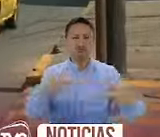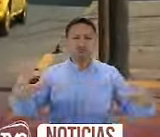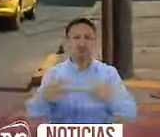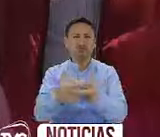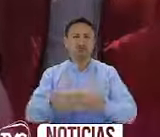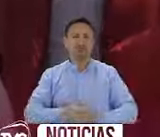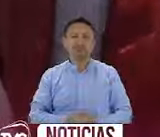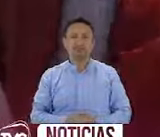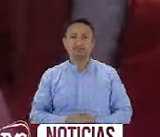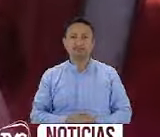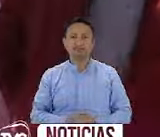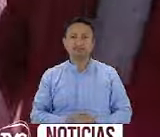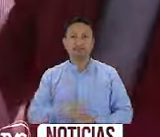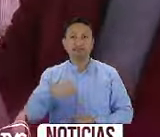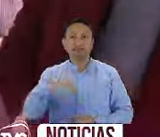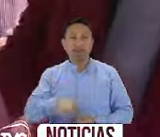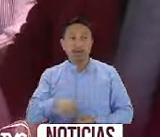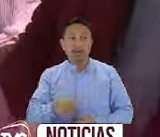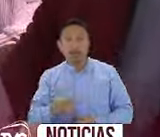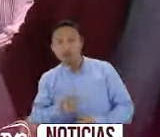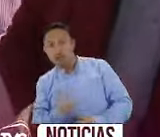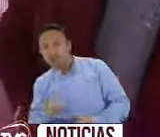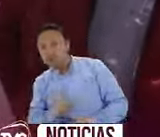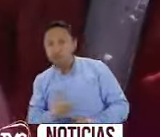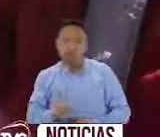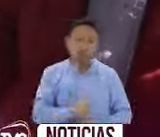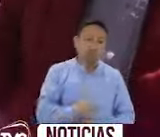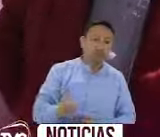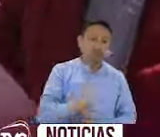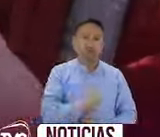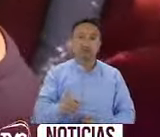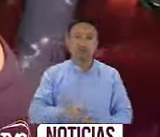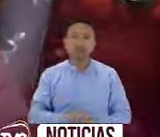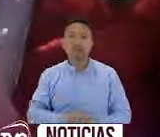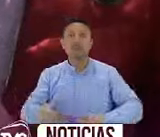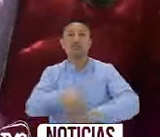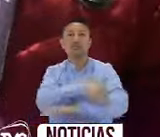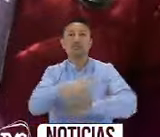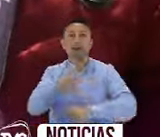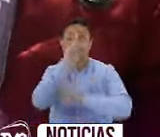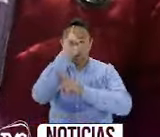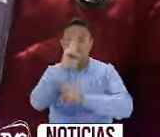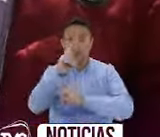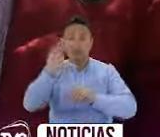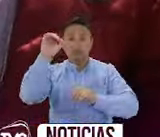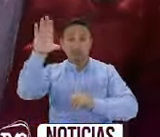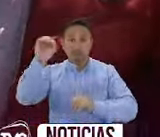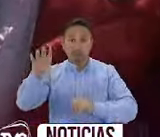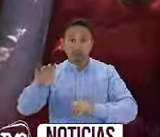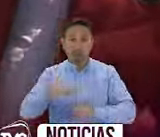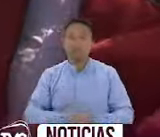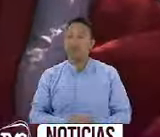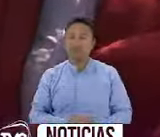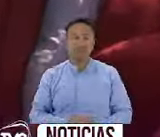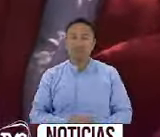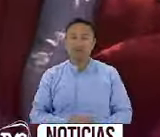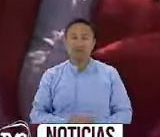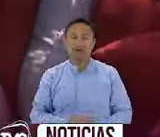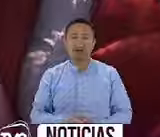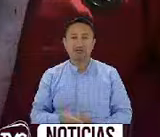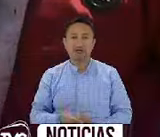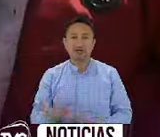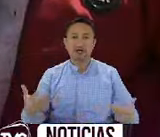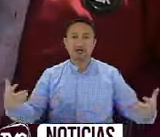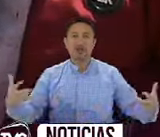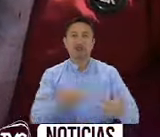que estar toreando, como se dice. Los corredores no respetan ni el semáforo de norte a sur ni de sur a norte. Se pasa. Y queremos